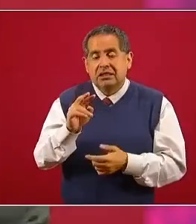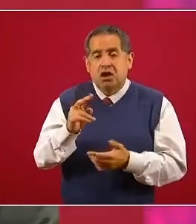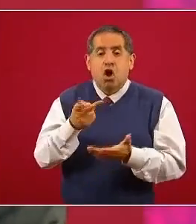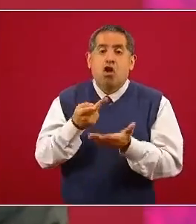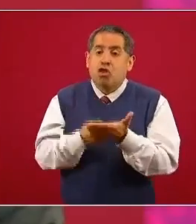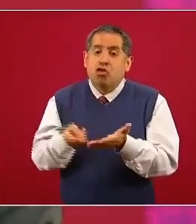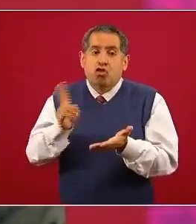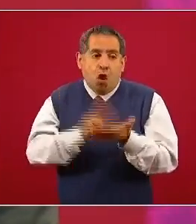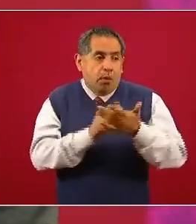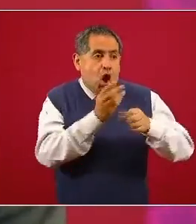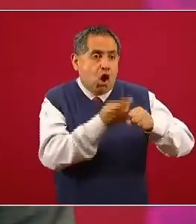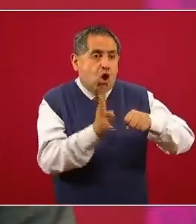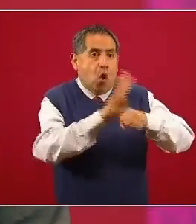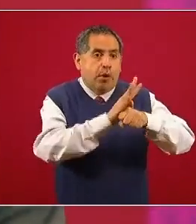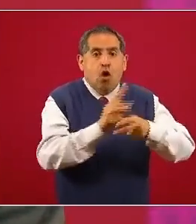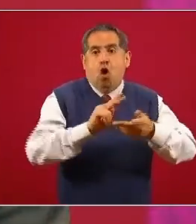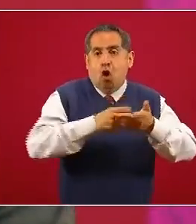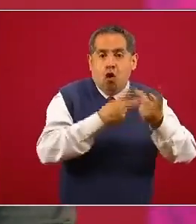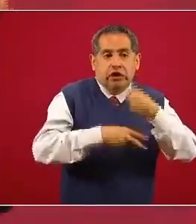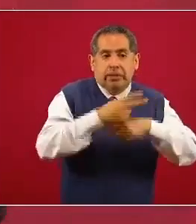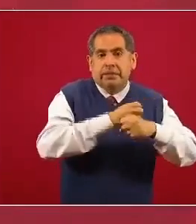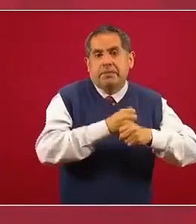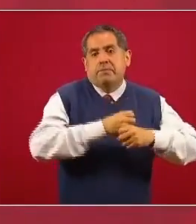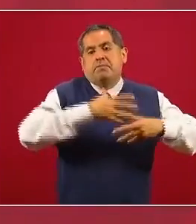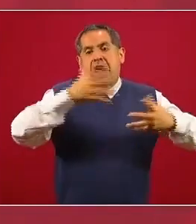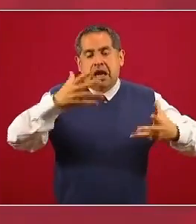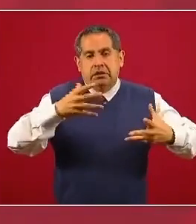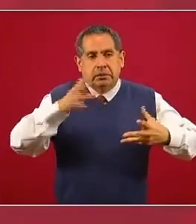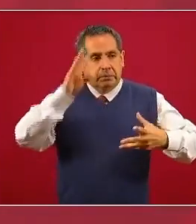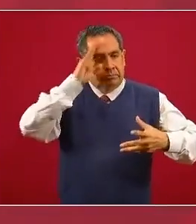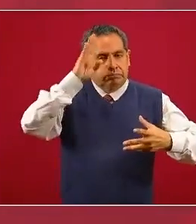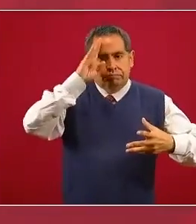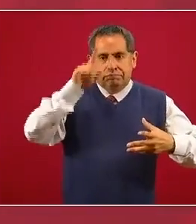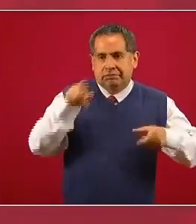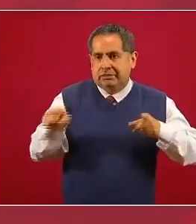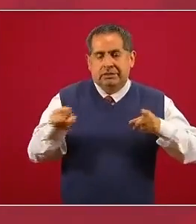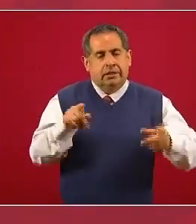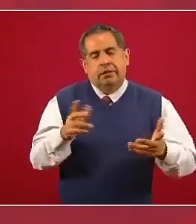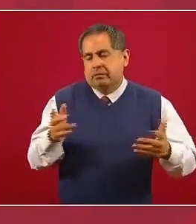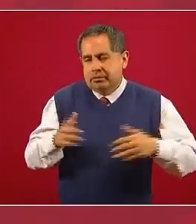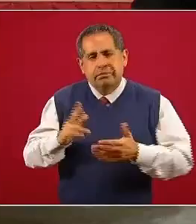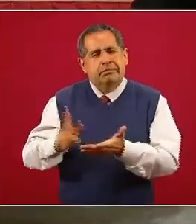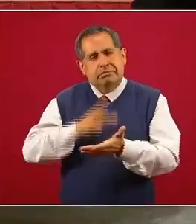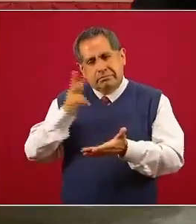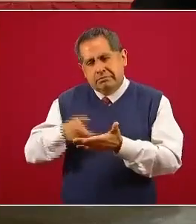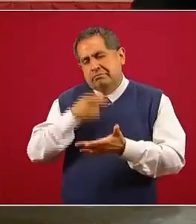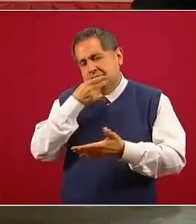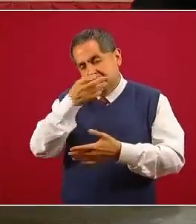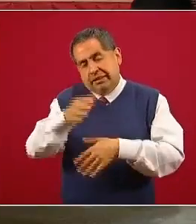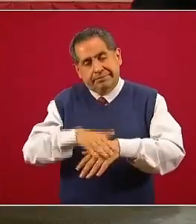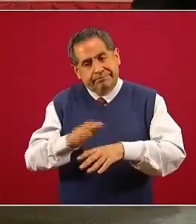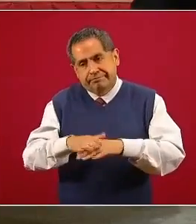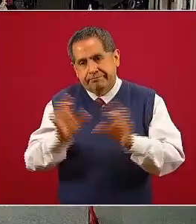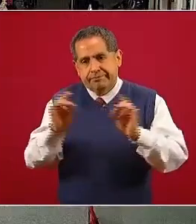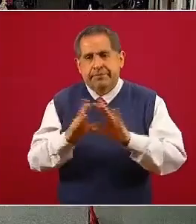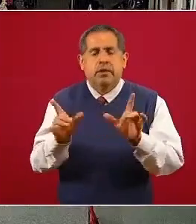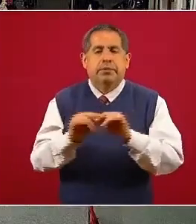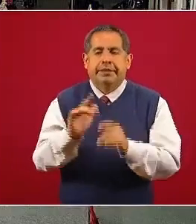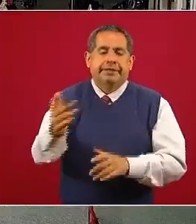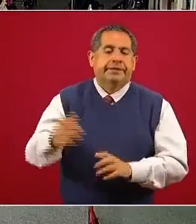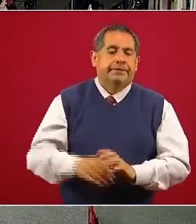un repunte del COVID, un regreso de una transmisión muy activa del COVID. Eso lo hemos dicho muchas veces. Muchas